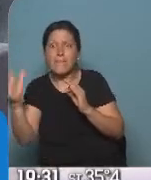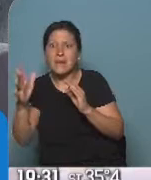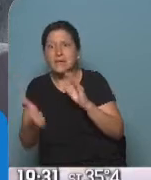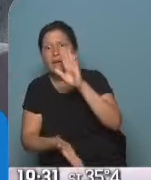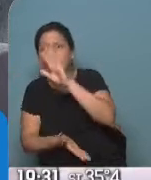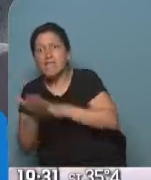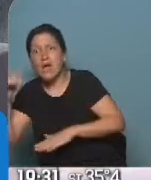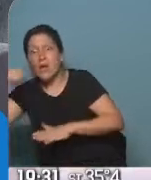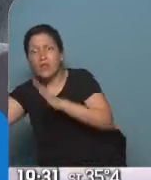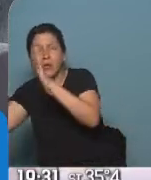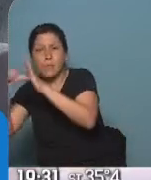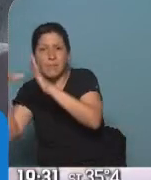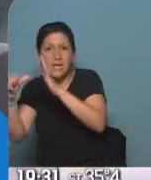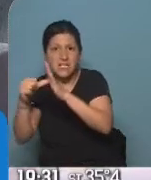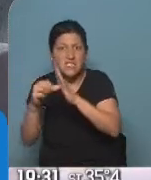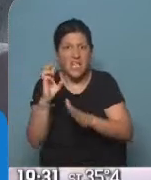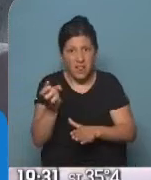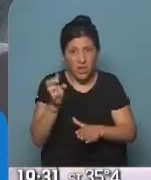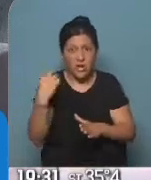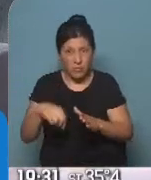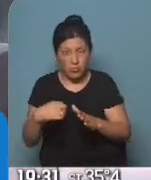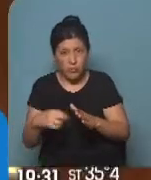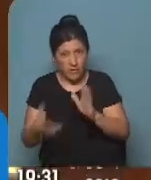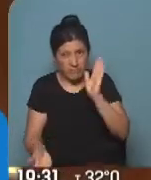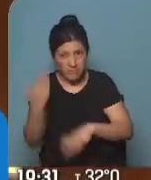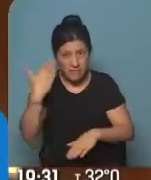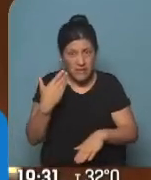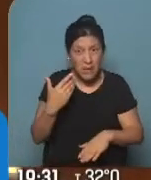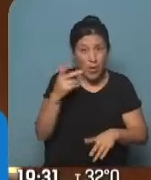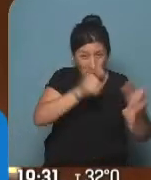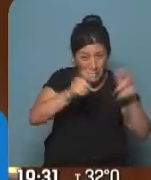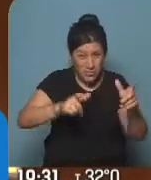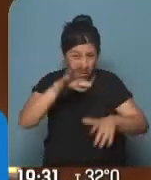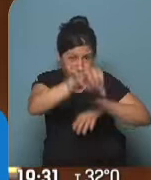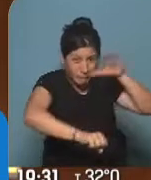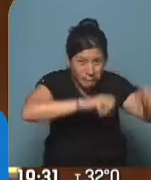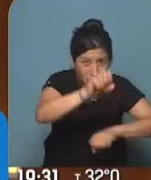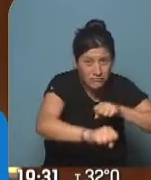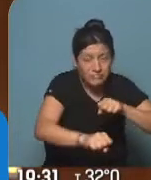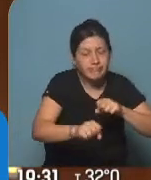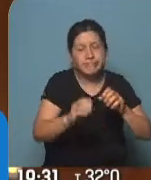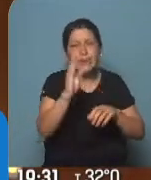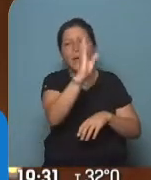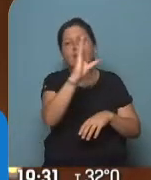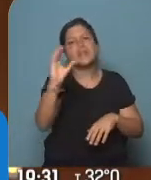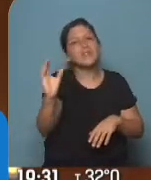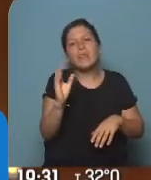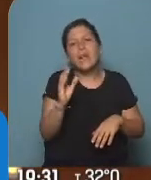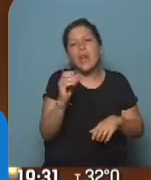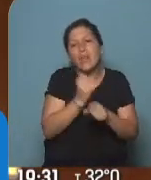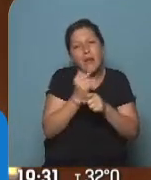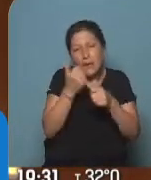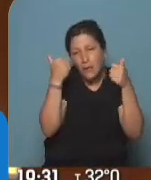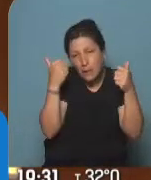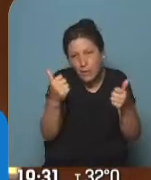pueda llegar a tener una disparada por la gente que va a salir a buscarlo? A ver, el central hizo lo que tenía que hacer, digamos, para